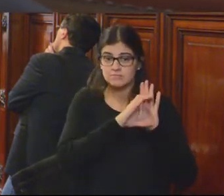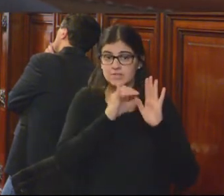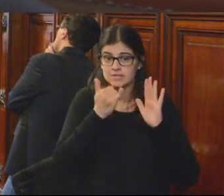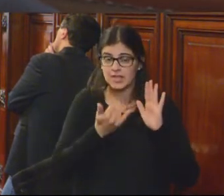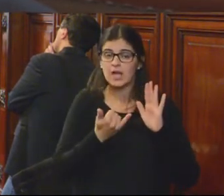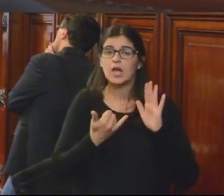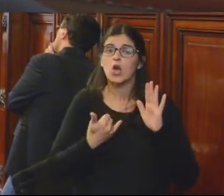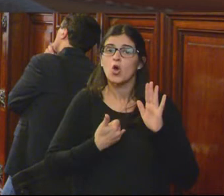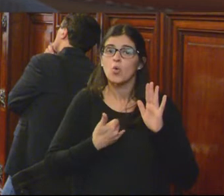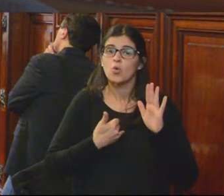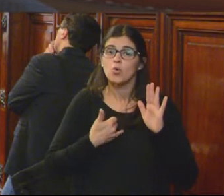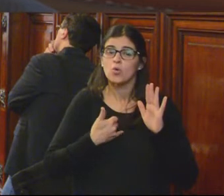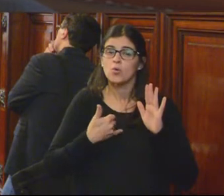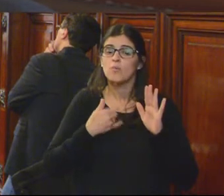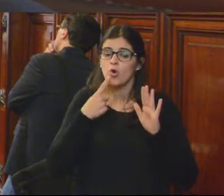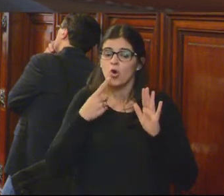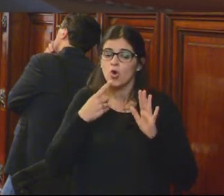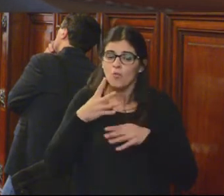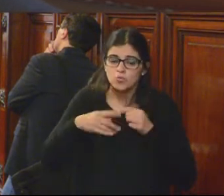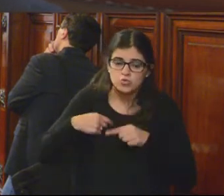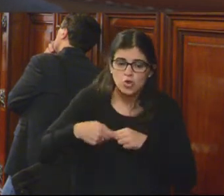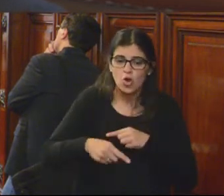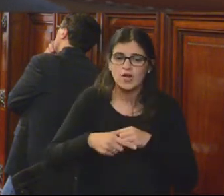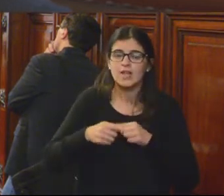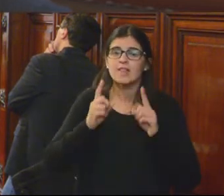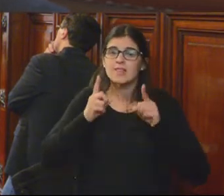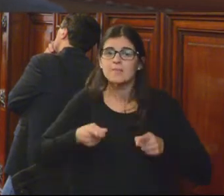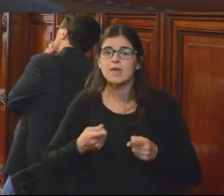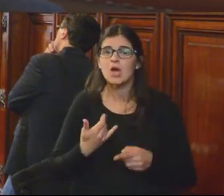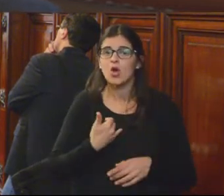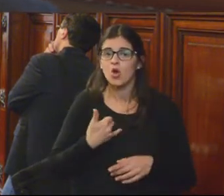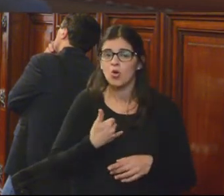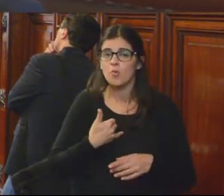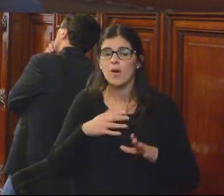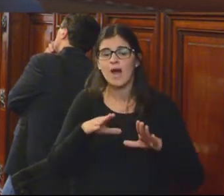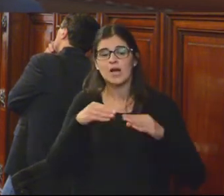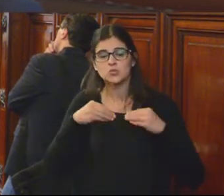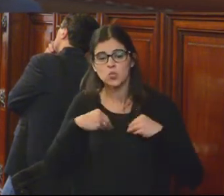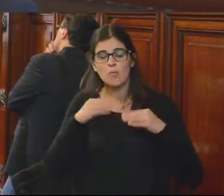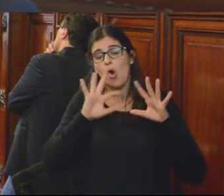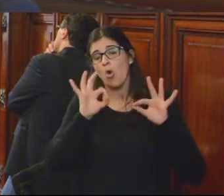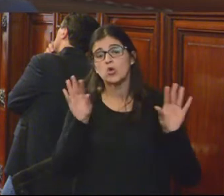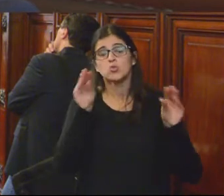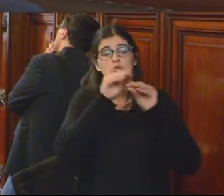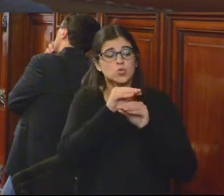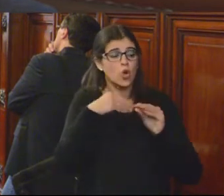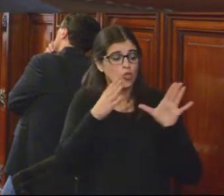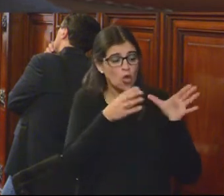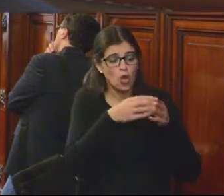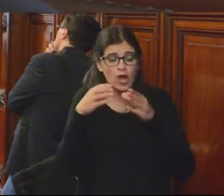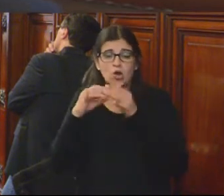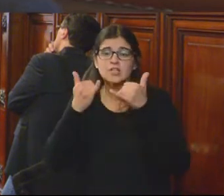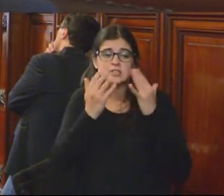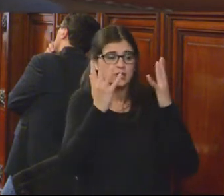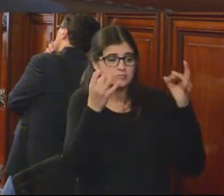cómo es que en funciones, cómo es que a la vez también asume o sustituye a órganos constituidos y